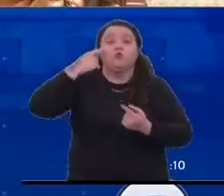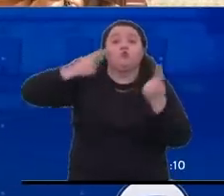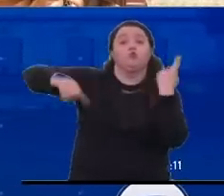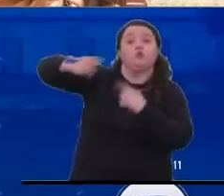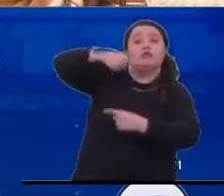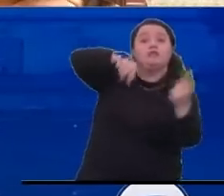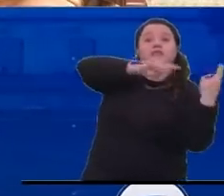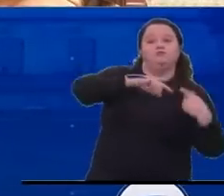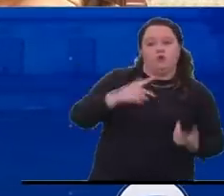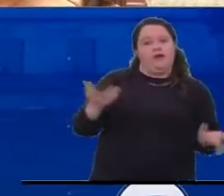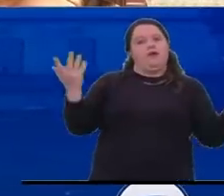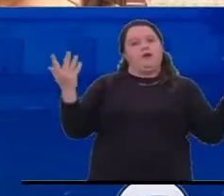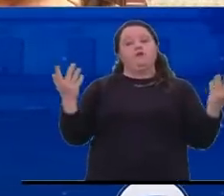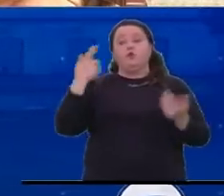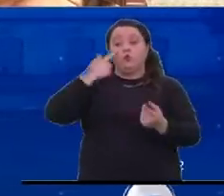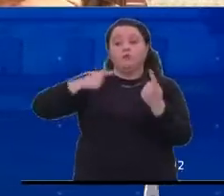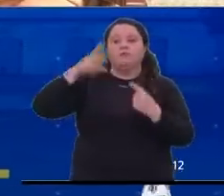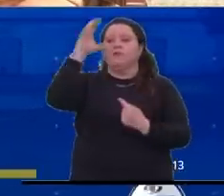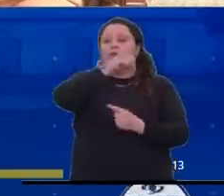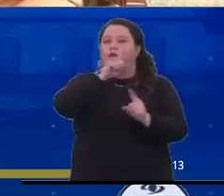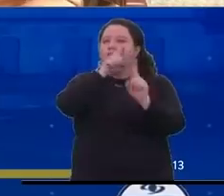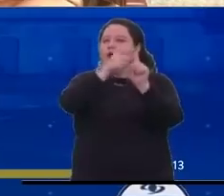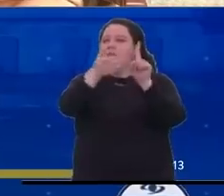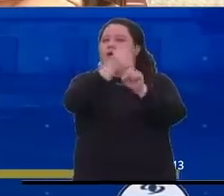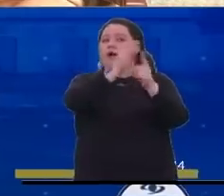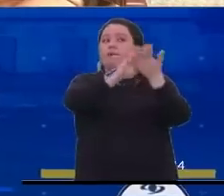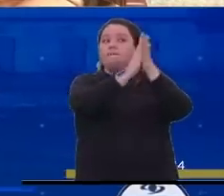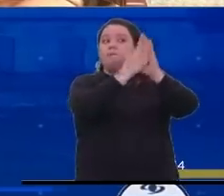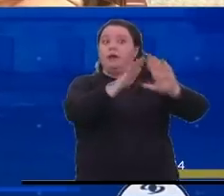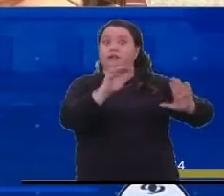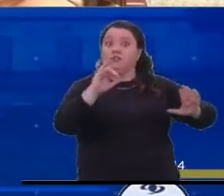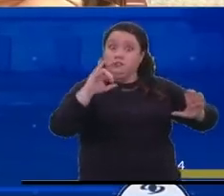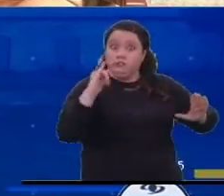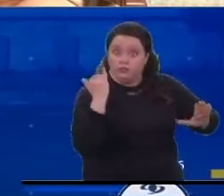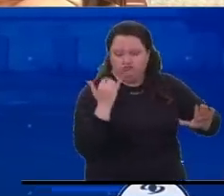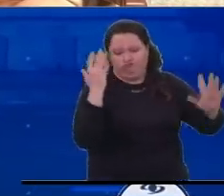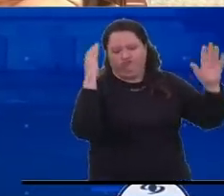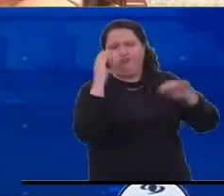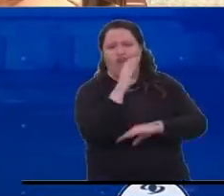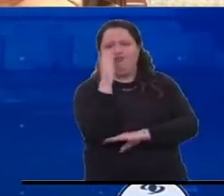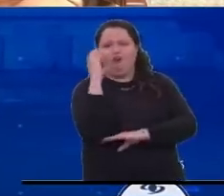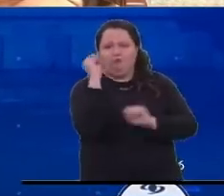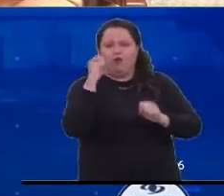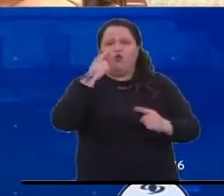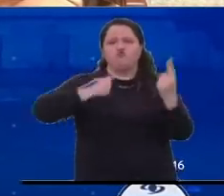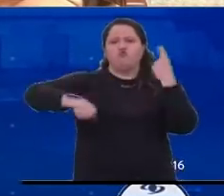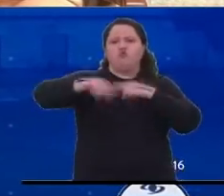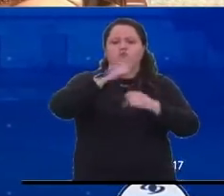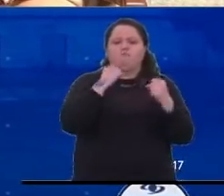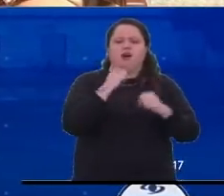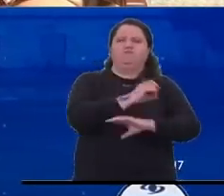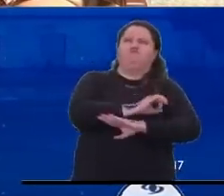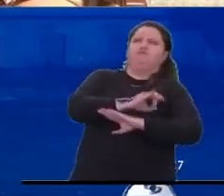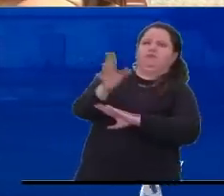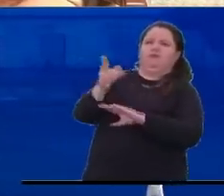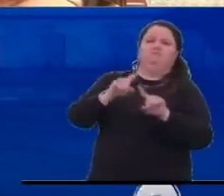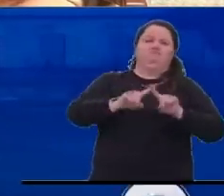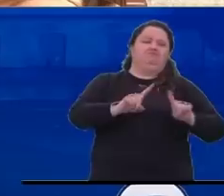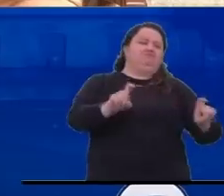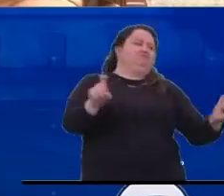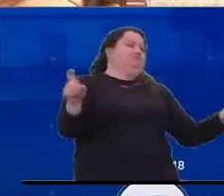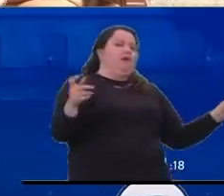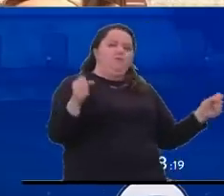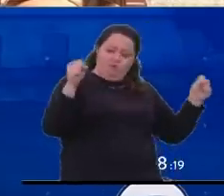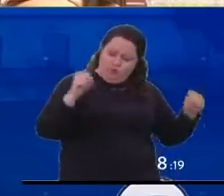sí. ¿Sí? Si logramos la paz, Colombia puede ser una potencia del turismo porque somos el país más biodiverso. Así que